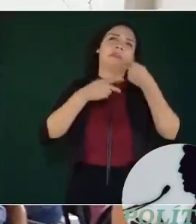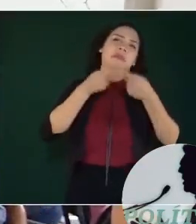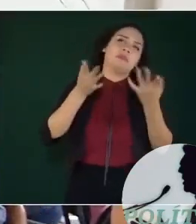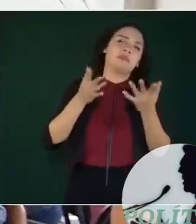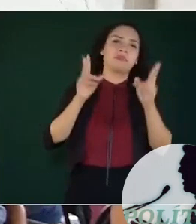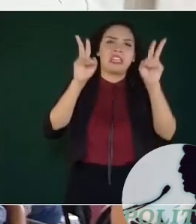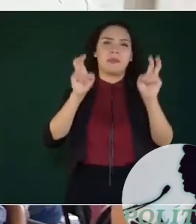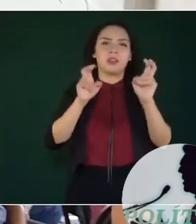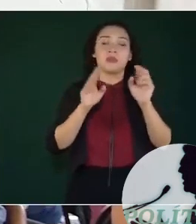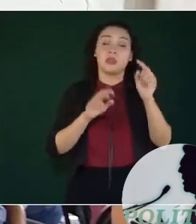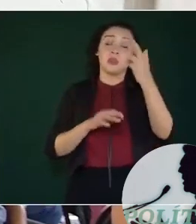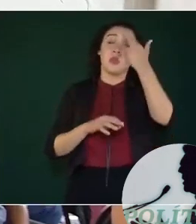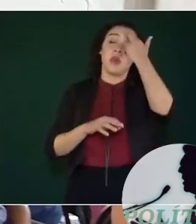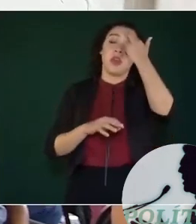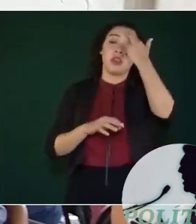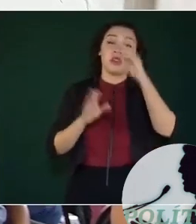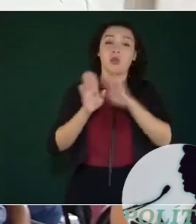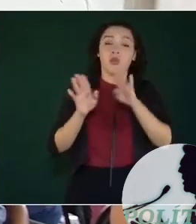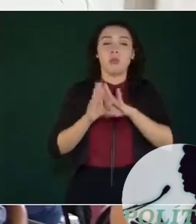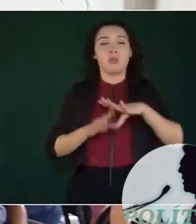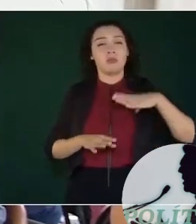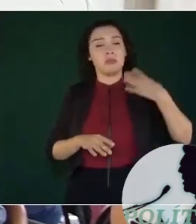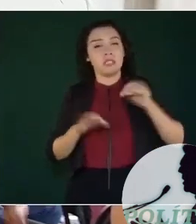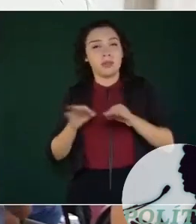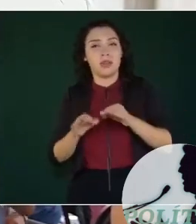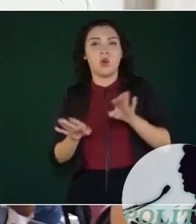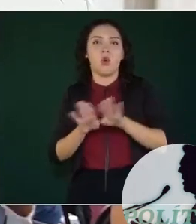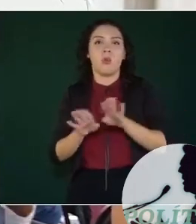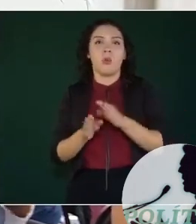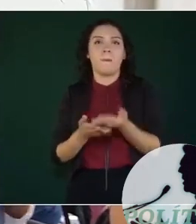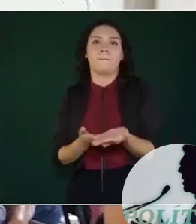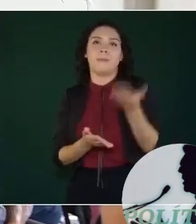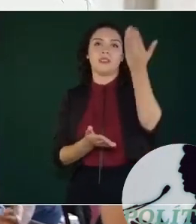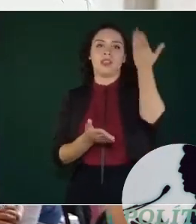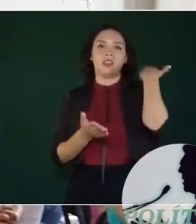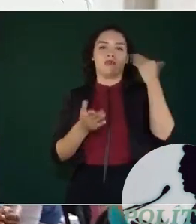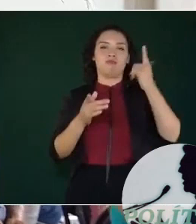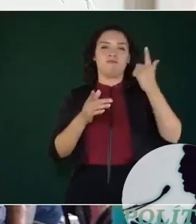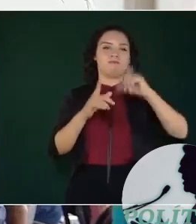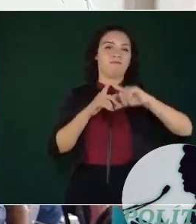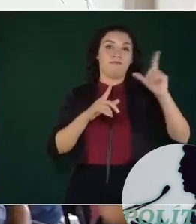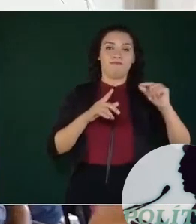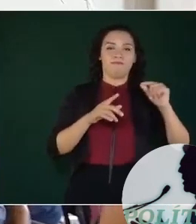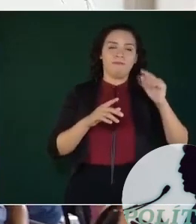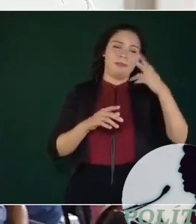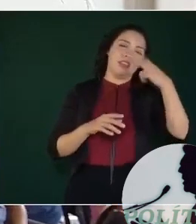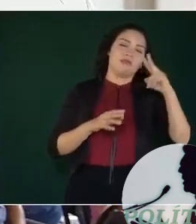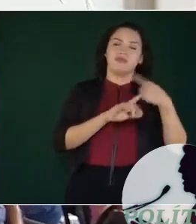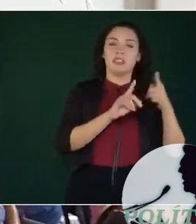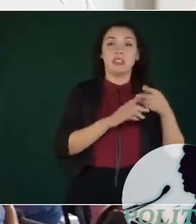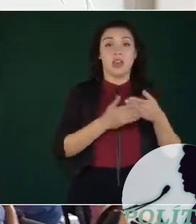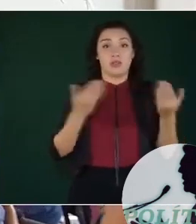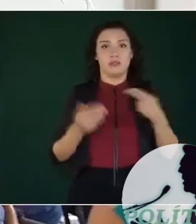bastante trabajo de cómo ha sido el pasado en este país. Y bueno, estamos en un estado en el que ha